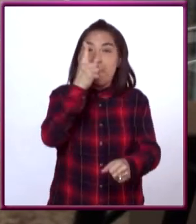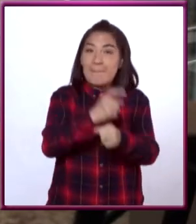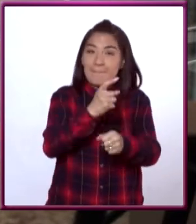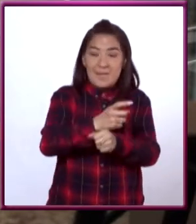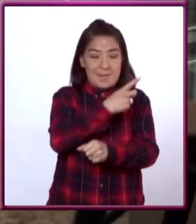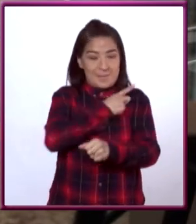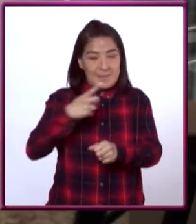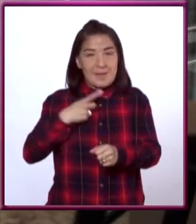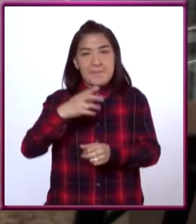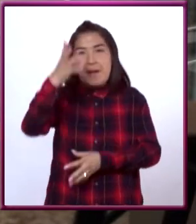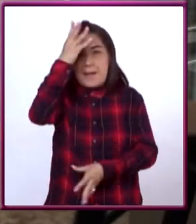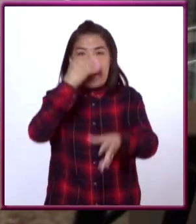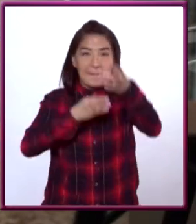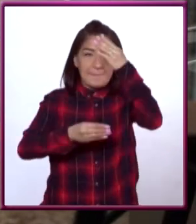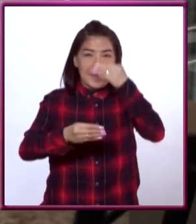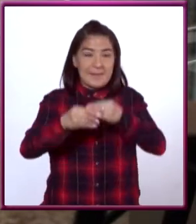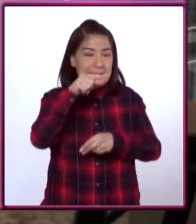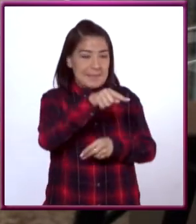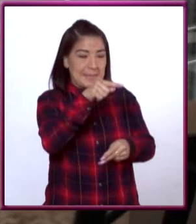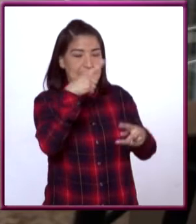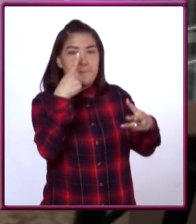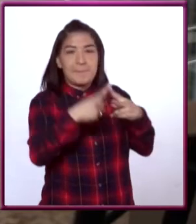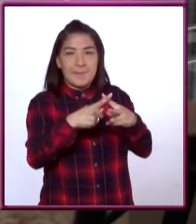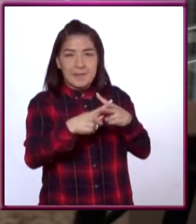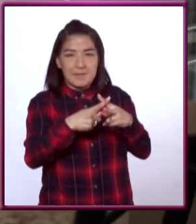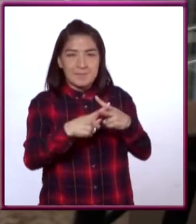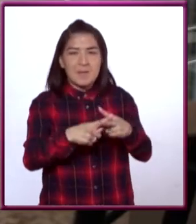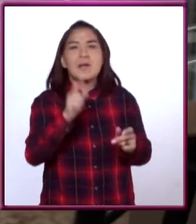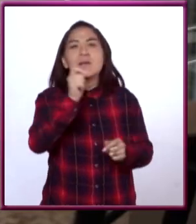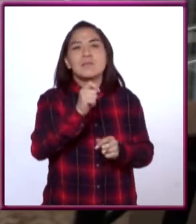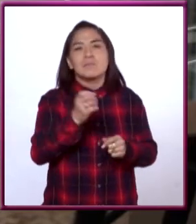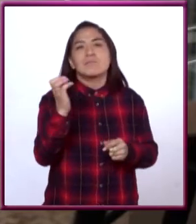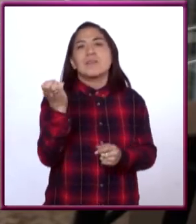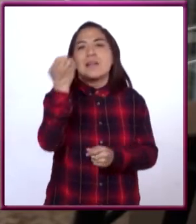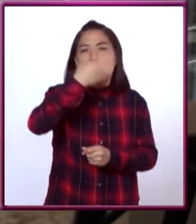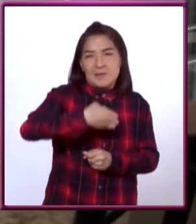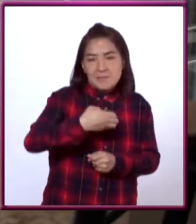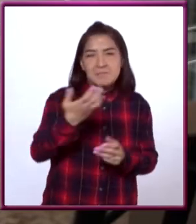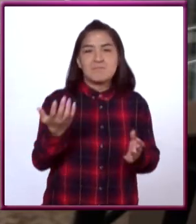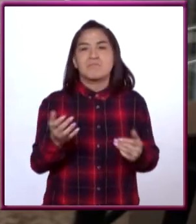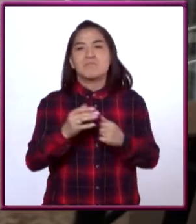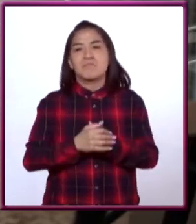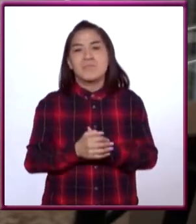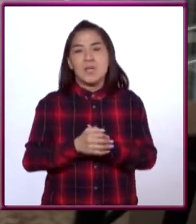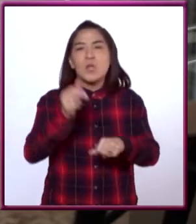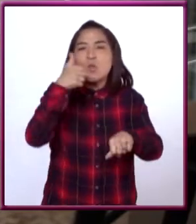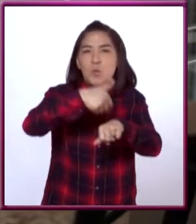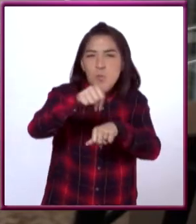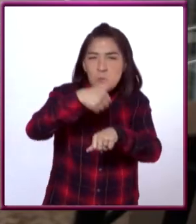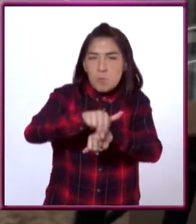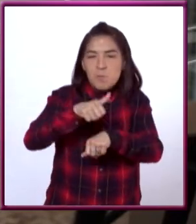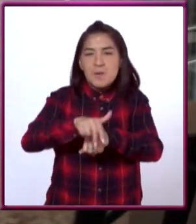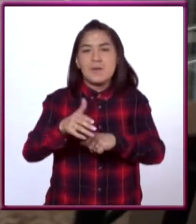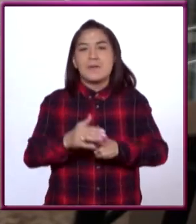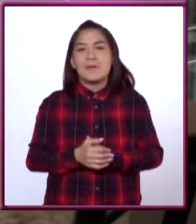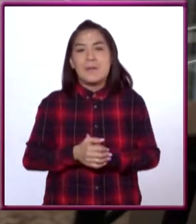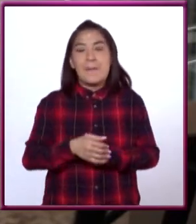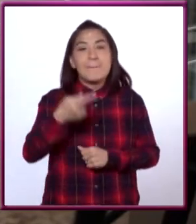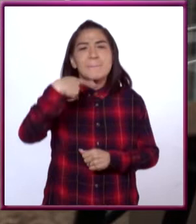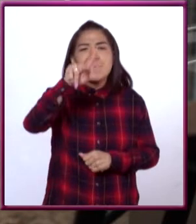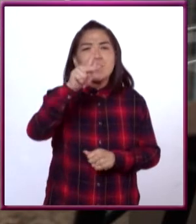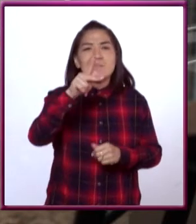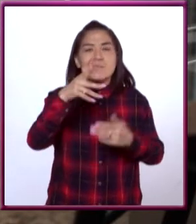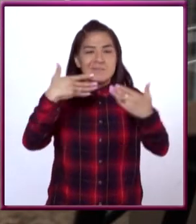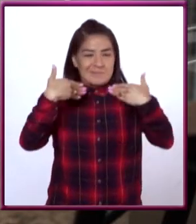aprender. En el caso de las matemáticas, regularmente vemos ecuaciones o vemos números, pero